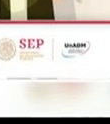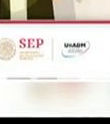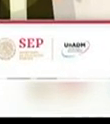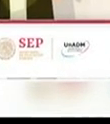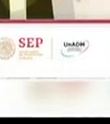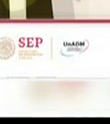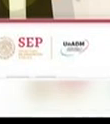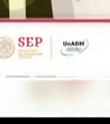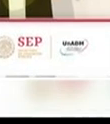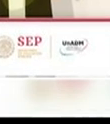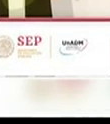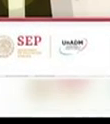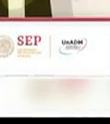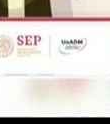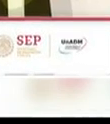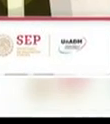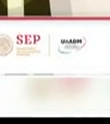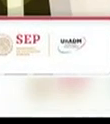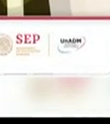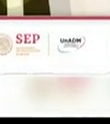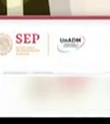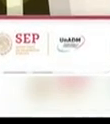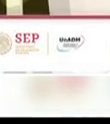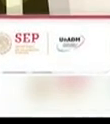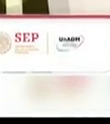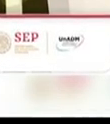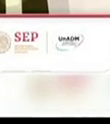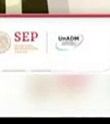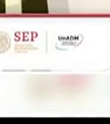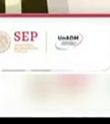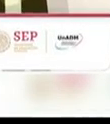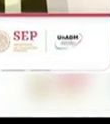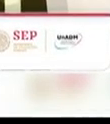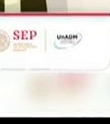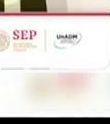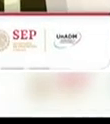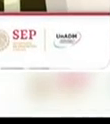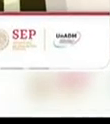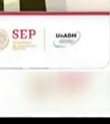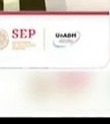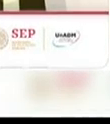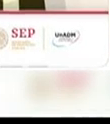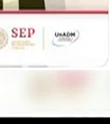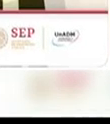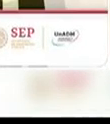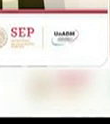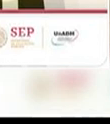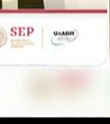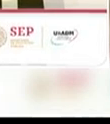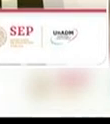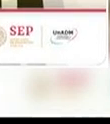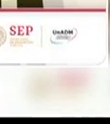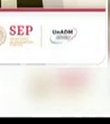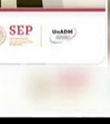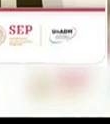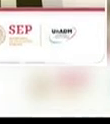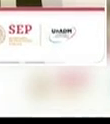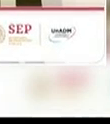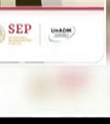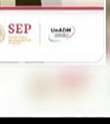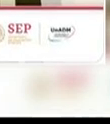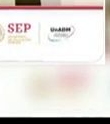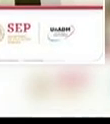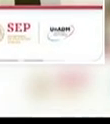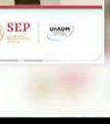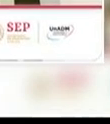de México es una opción gratuita para concluir tu educación superior a tu propio ritmo. Tienes hasta el 15 de marzo para realizar el